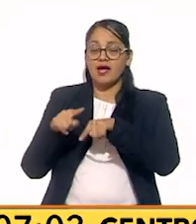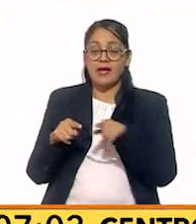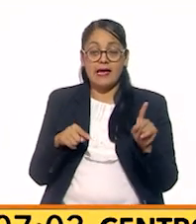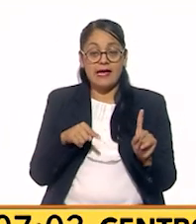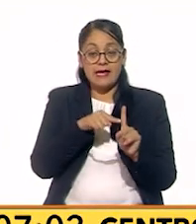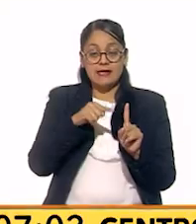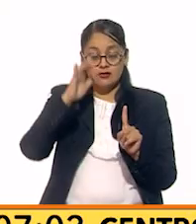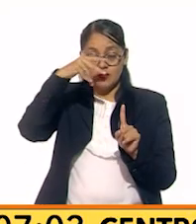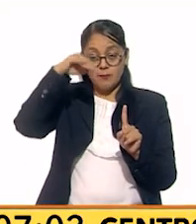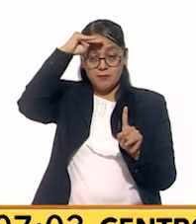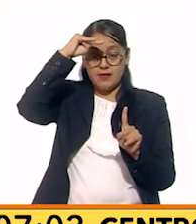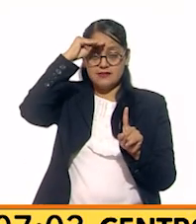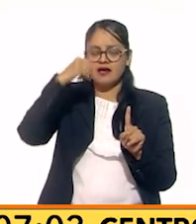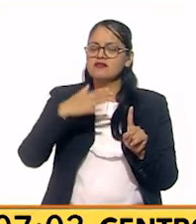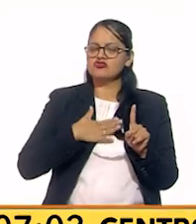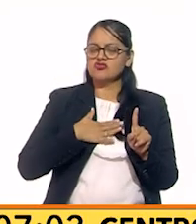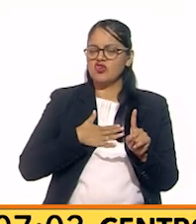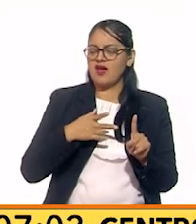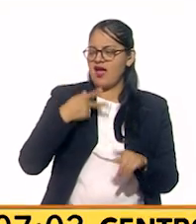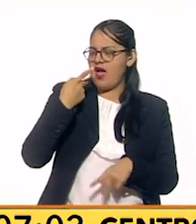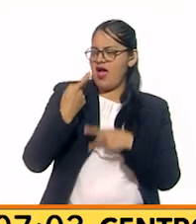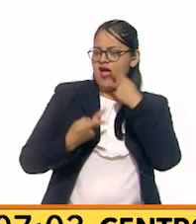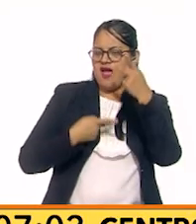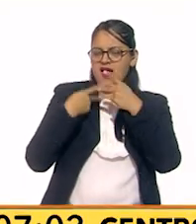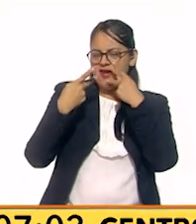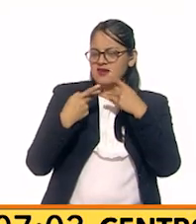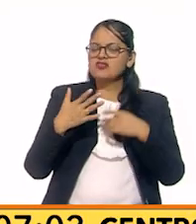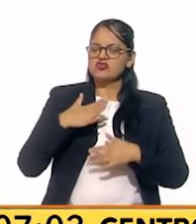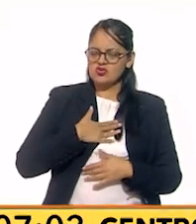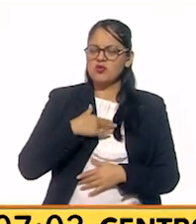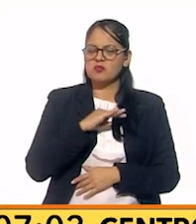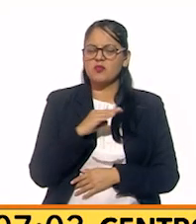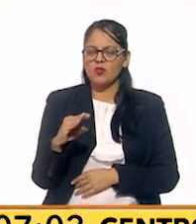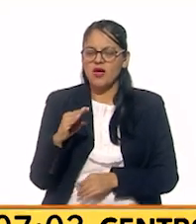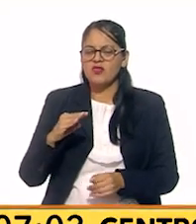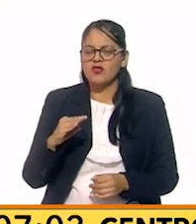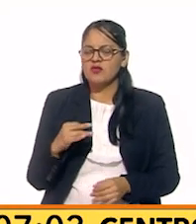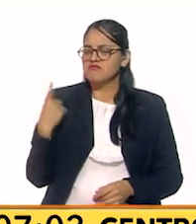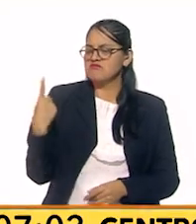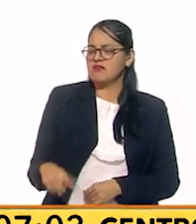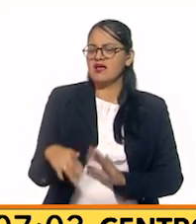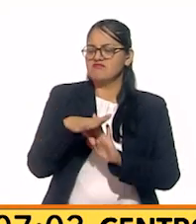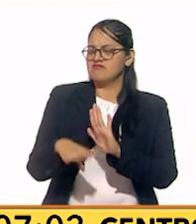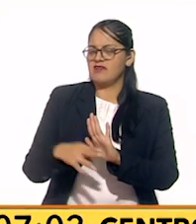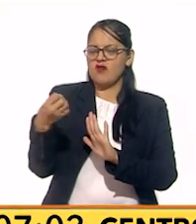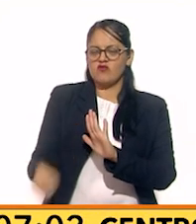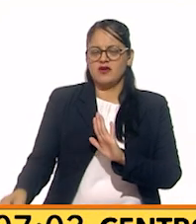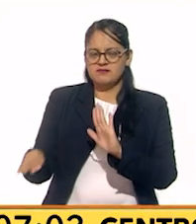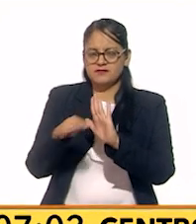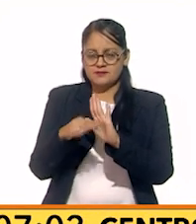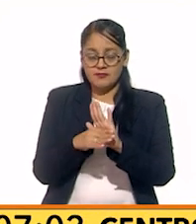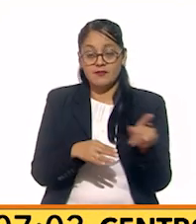con esas palabras tan odiosas, que él puede conseguir imponer su agenda. Y eso